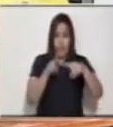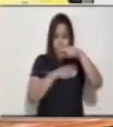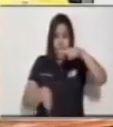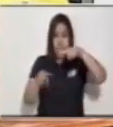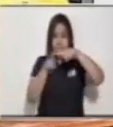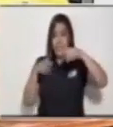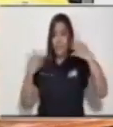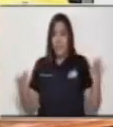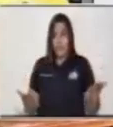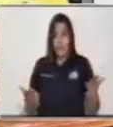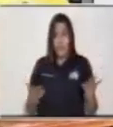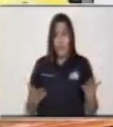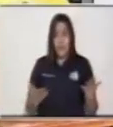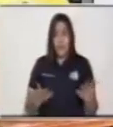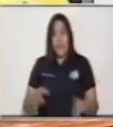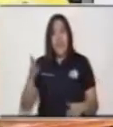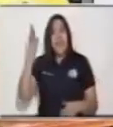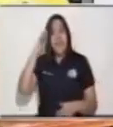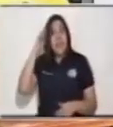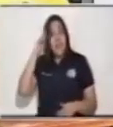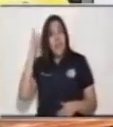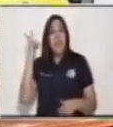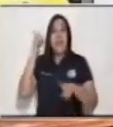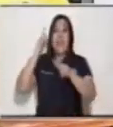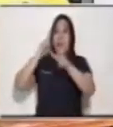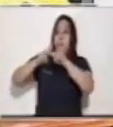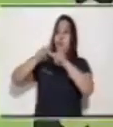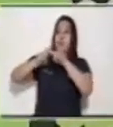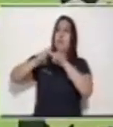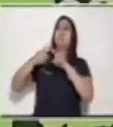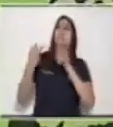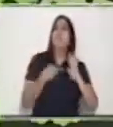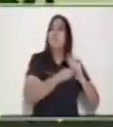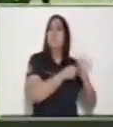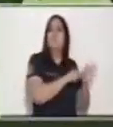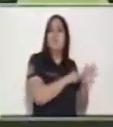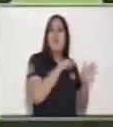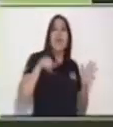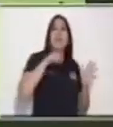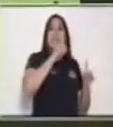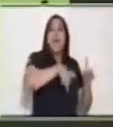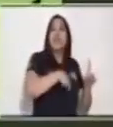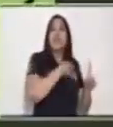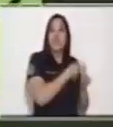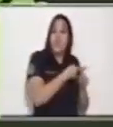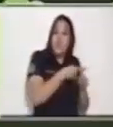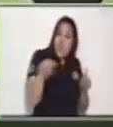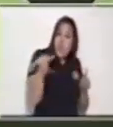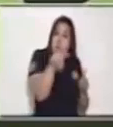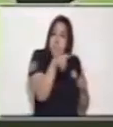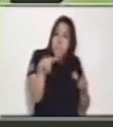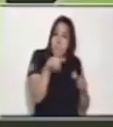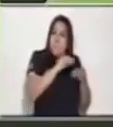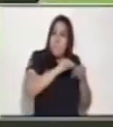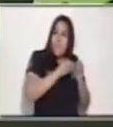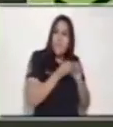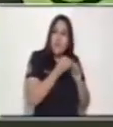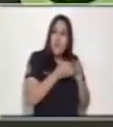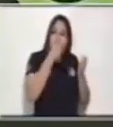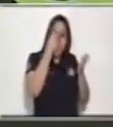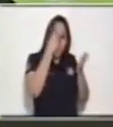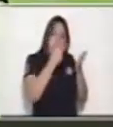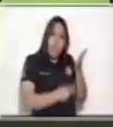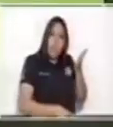harás? Recuerda, la multiplicación es la suma de la misma cantidad de elementos varias